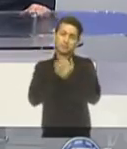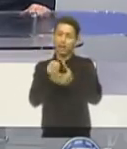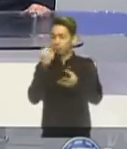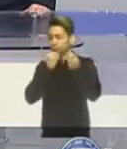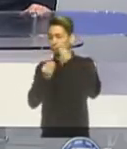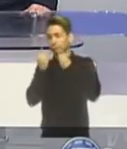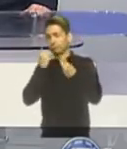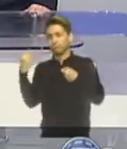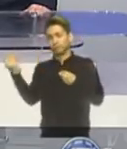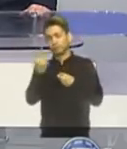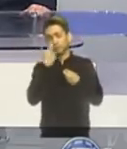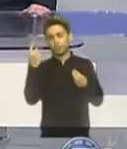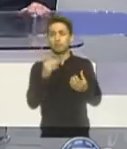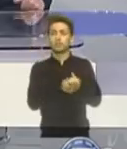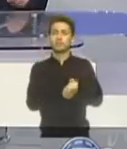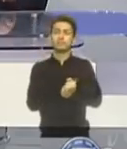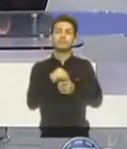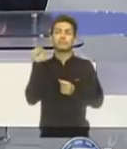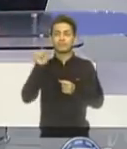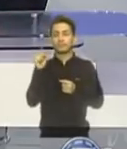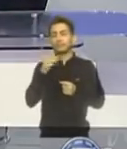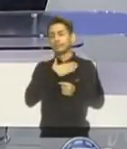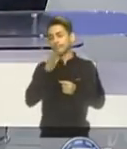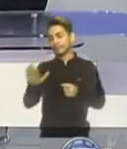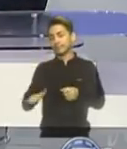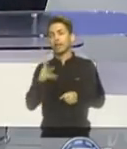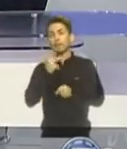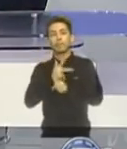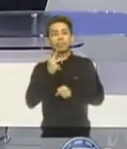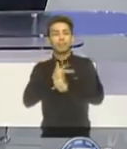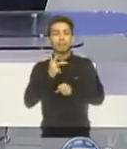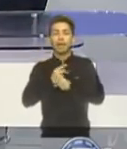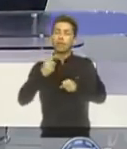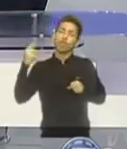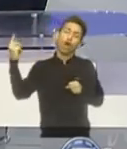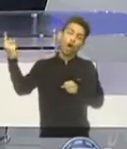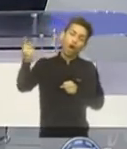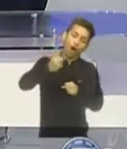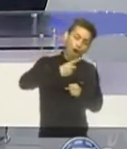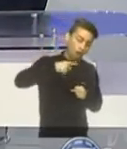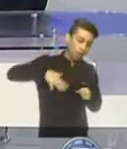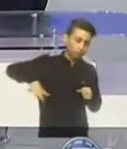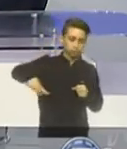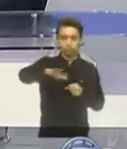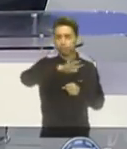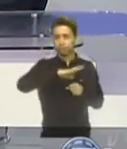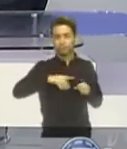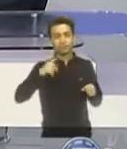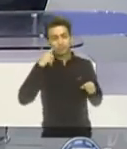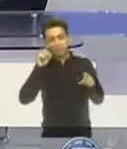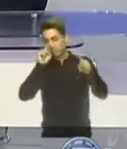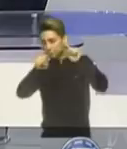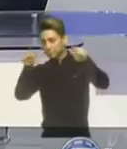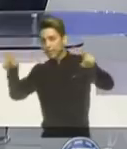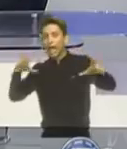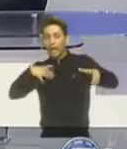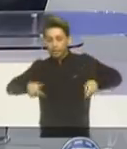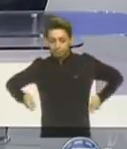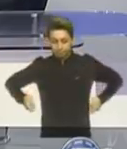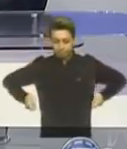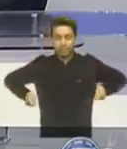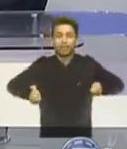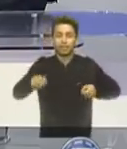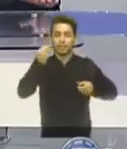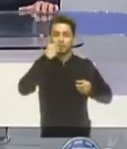de probar uno. Y claro, nuestra Guatemala en todo el país, adornada, podríamos decir, con una carreta también de xucos en